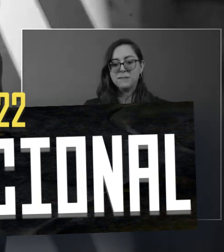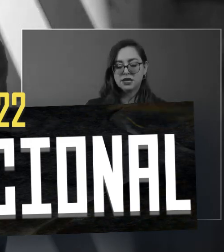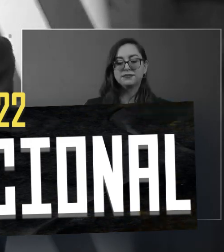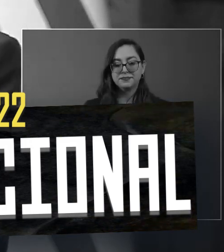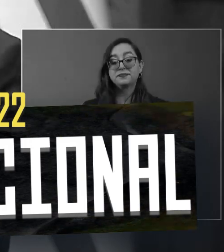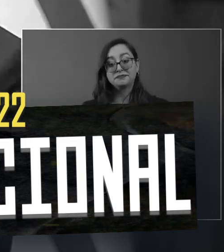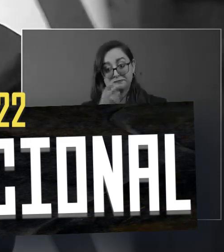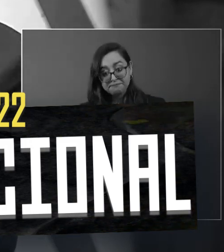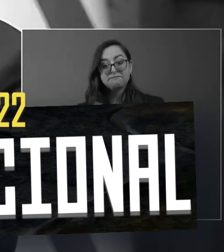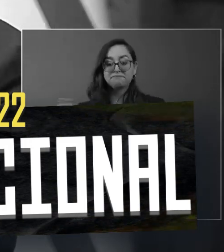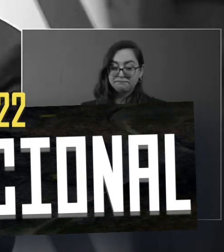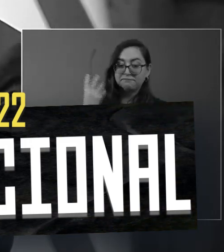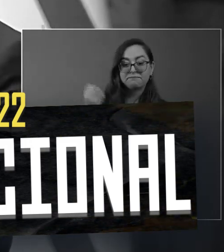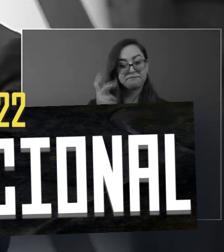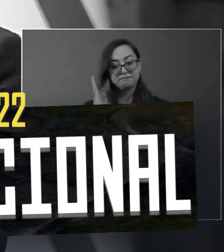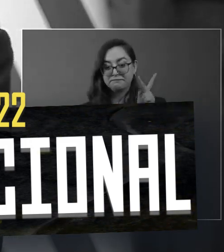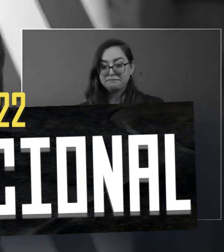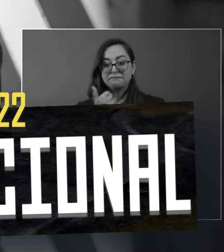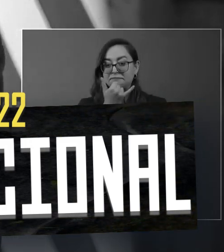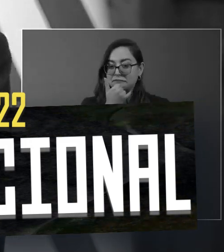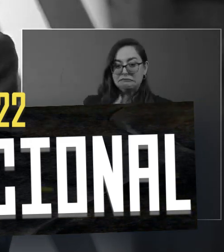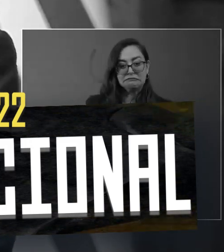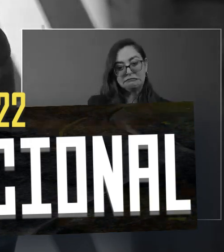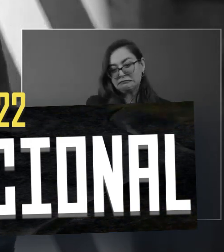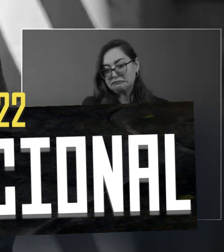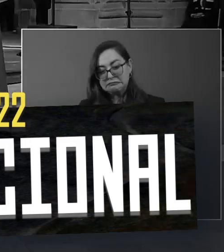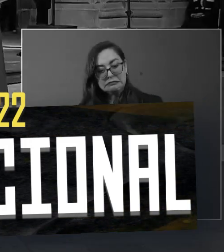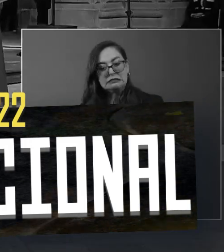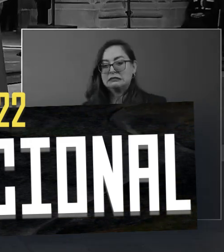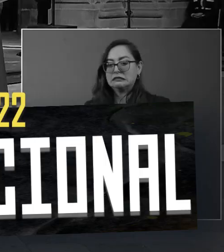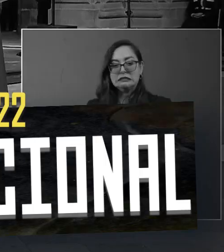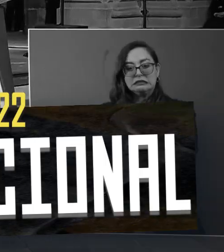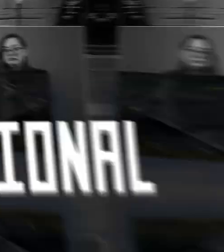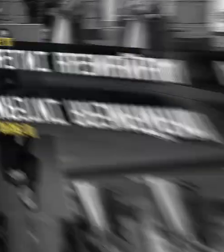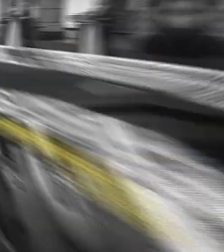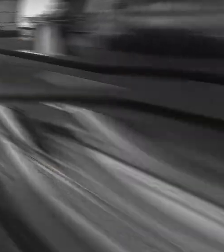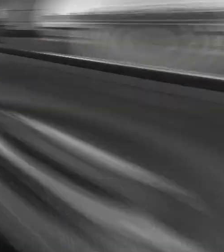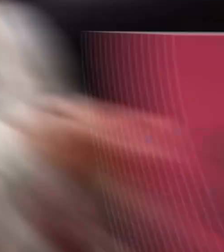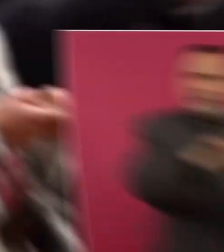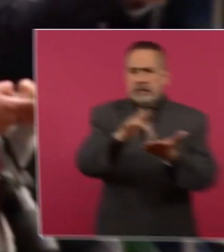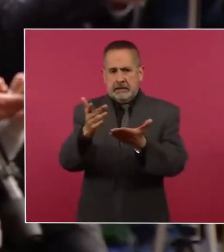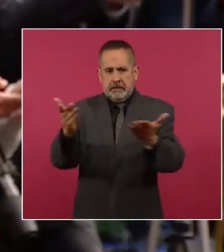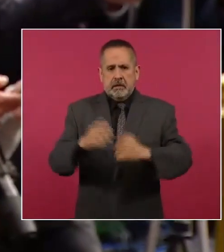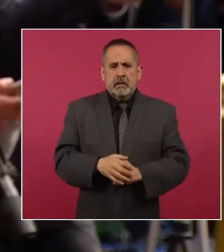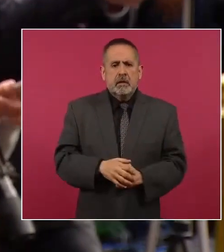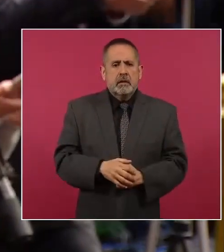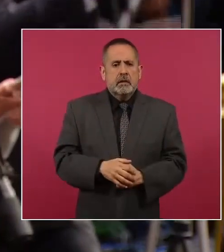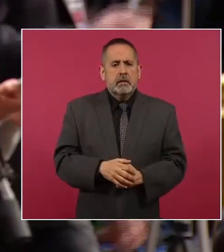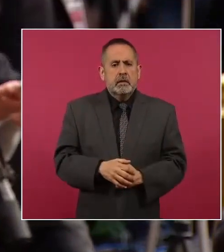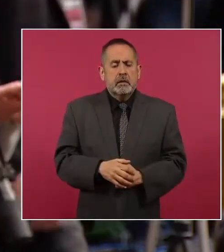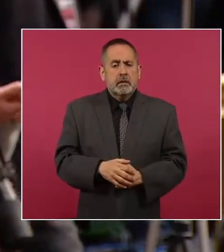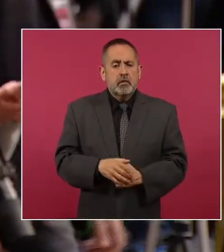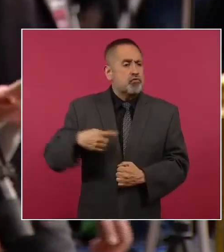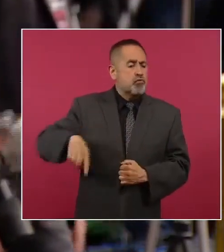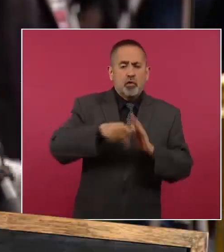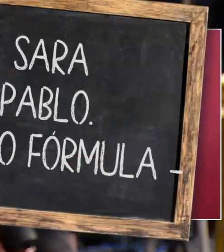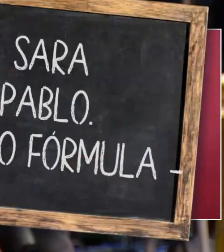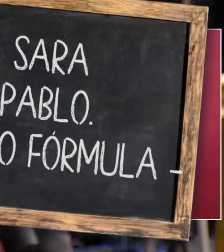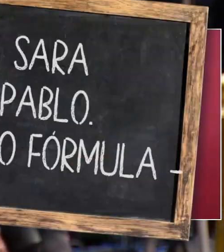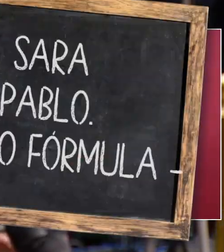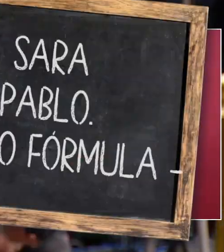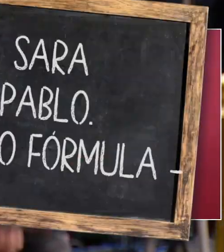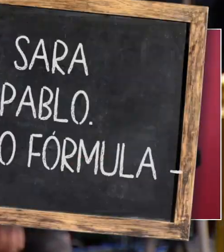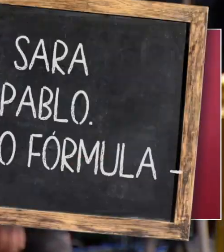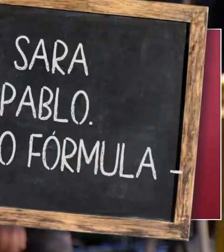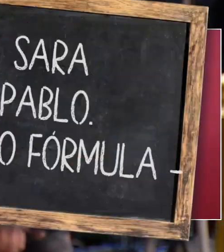Pues todo esto es lo que hemos tratado. Ya me pasé del tiempo y hay mucho frío. Muchísimas gracias. Los comunicadores de México ya hemos acordado